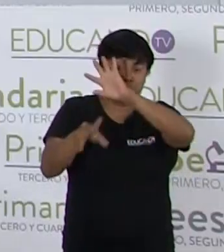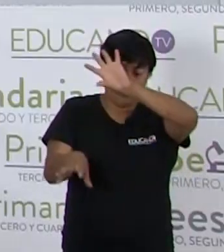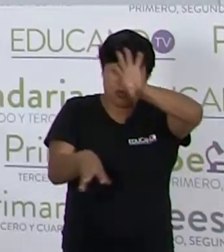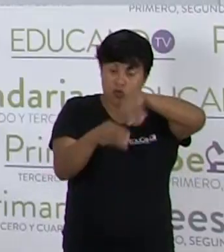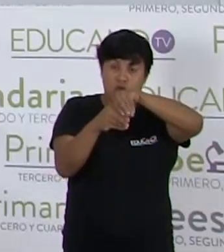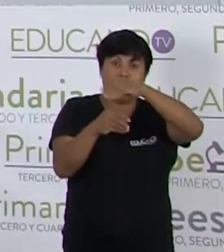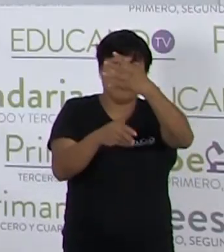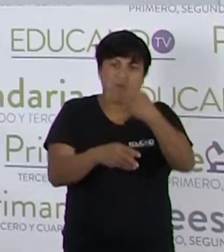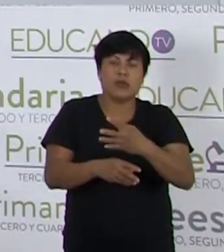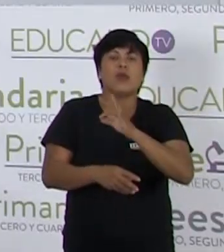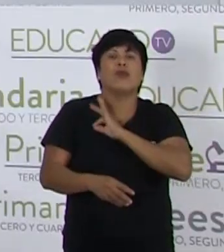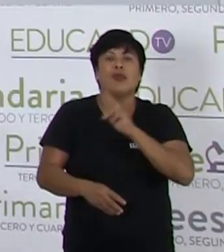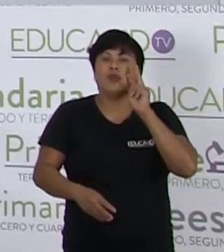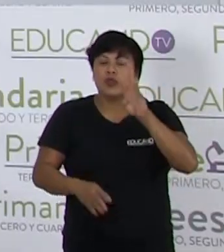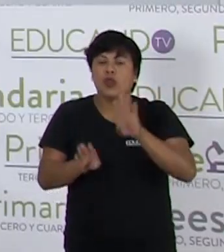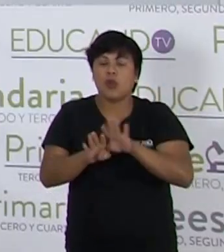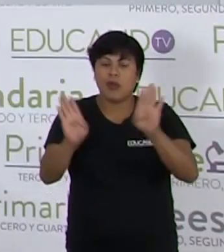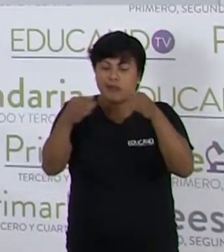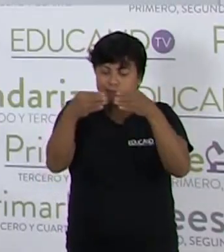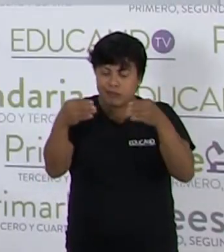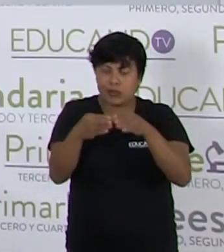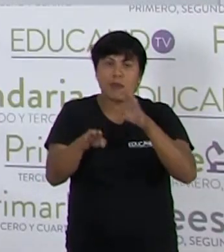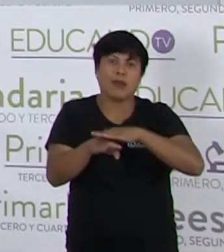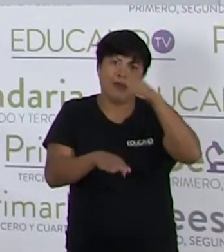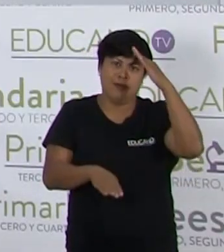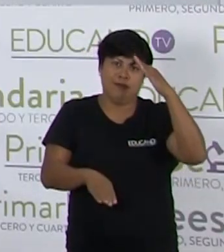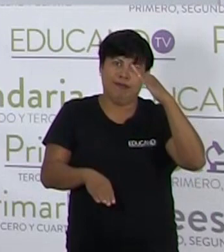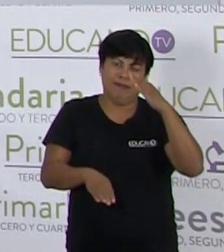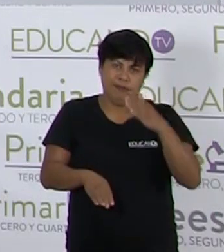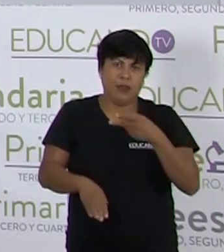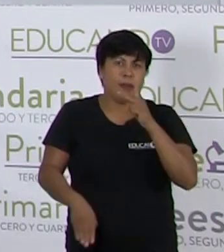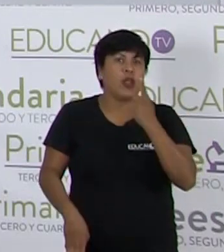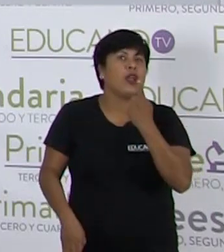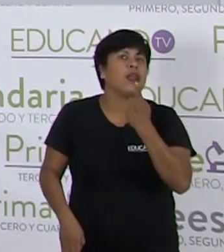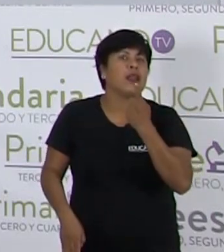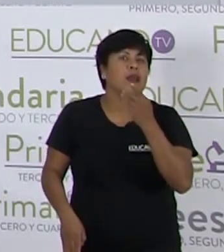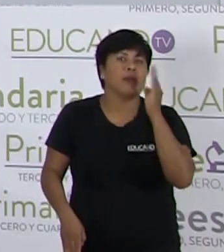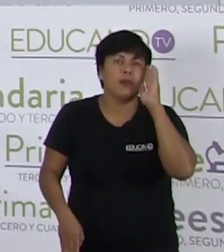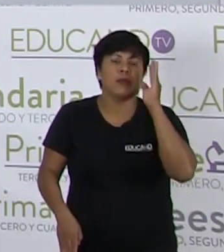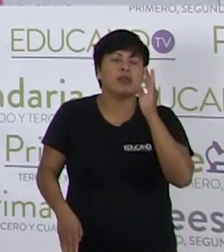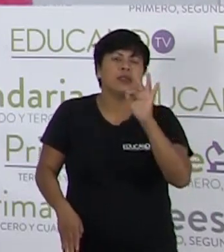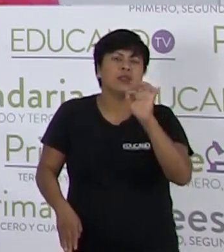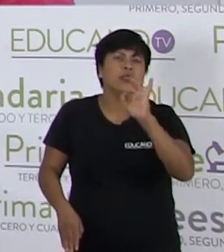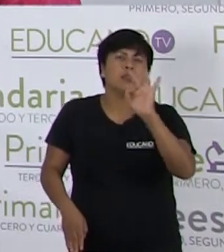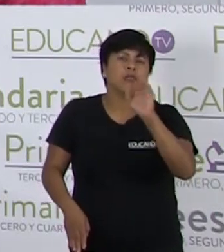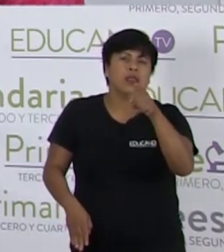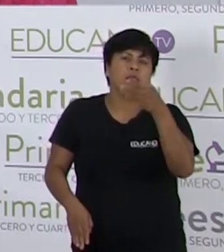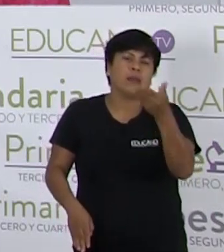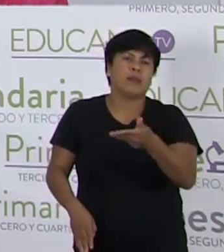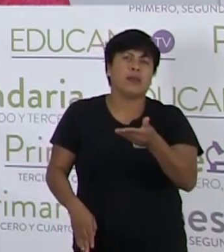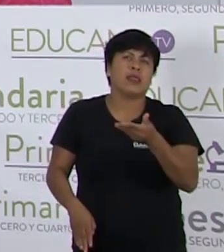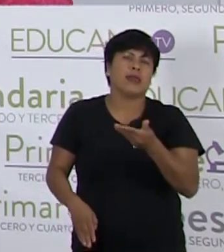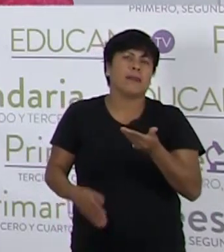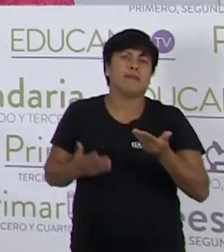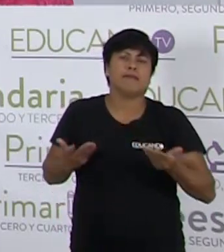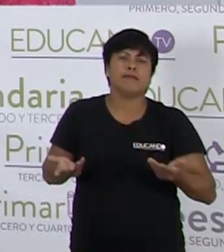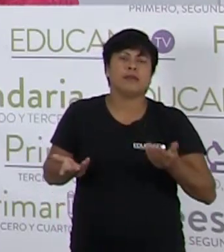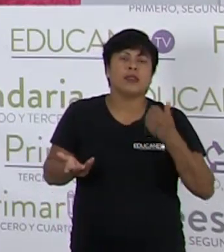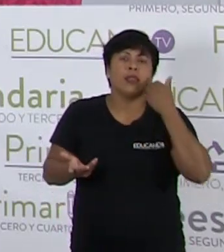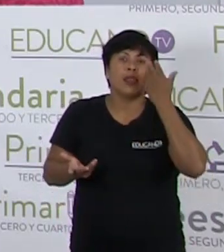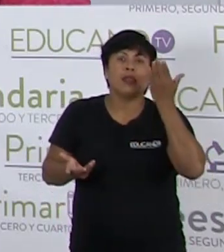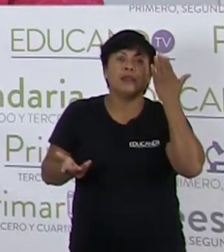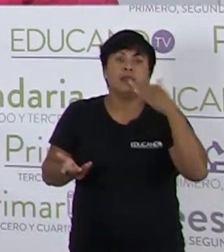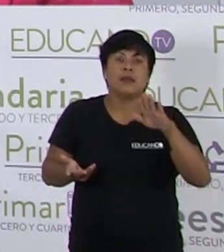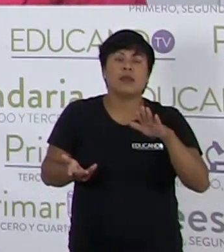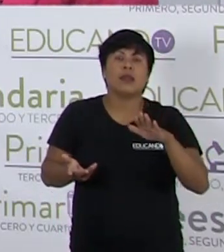pues podemos hacer una comparación mayor. Pero ¿qué tal si a ti te pidieran que quieren